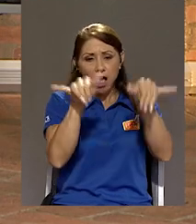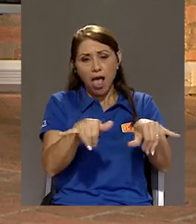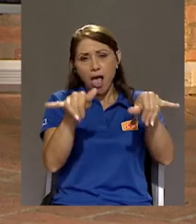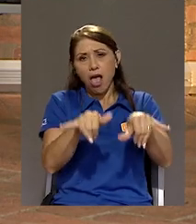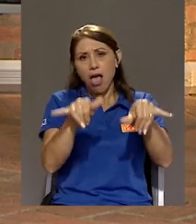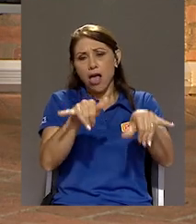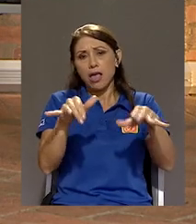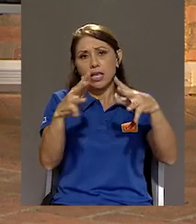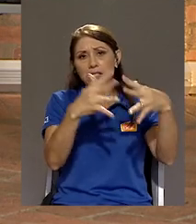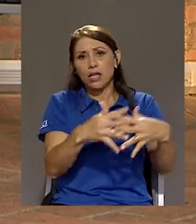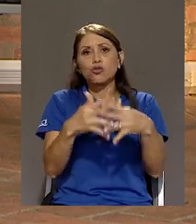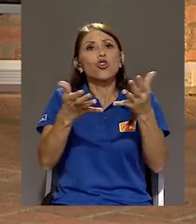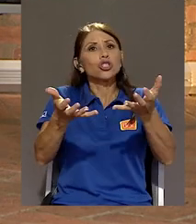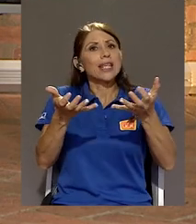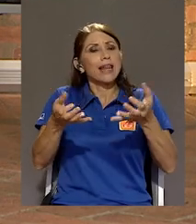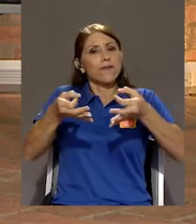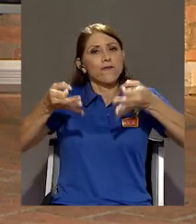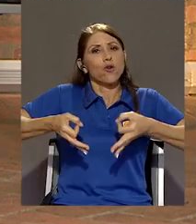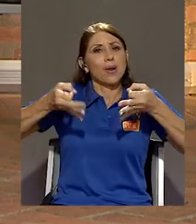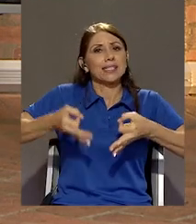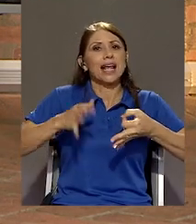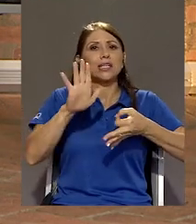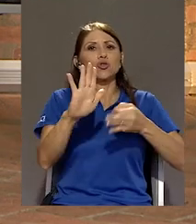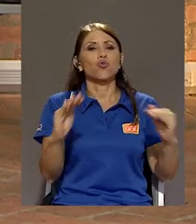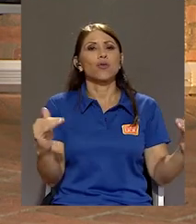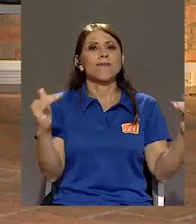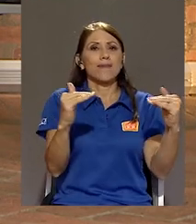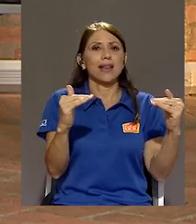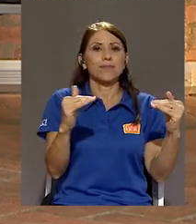su estatus como a nivel comercial.